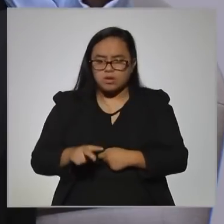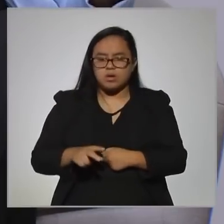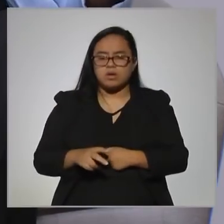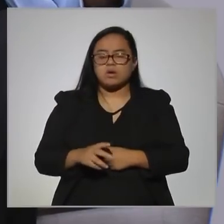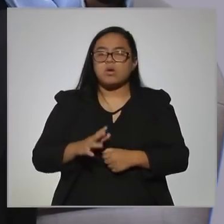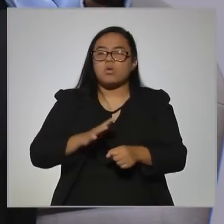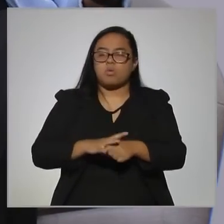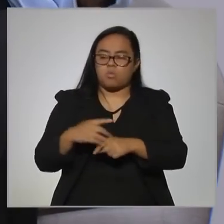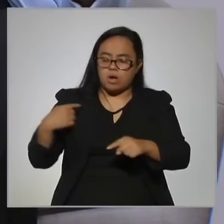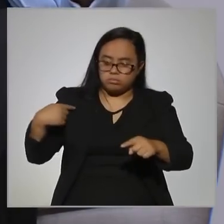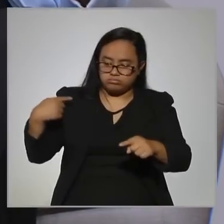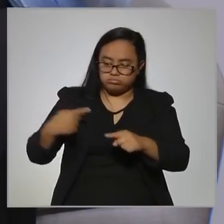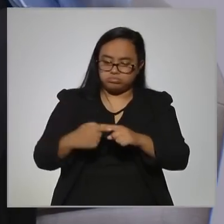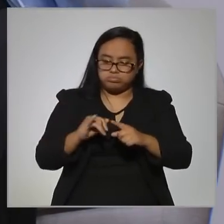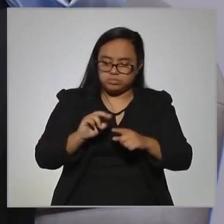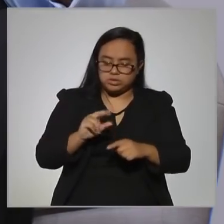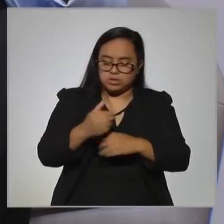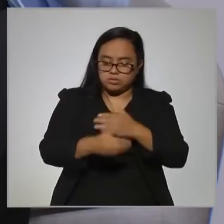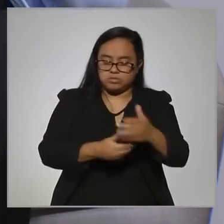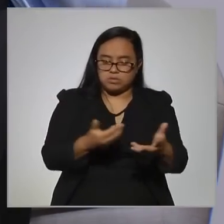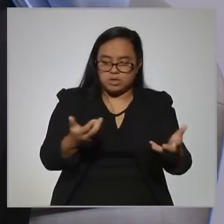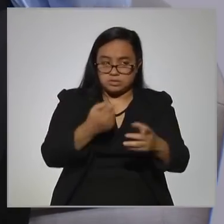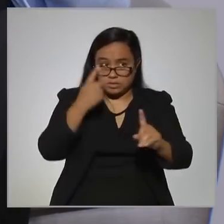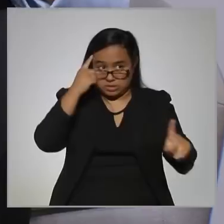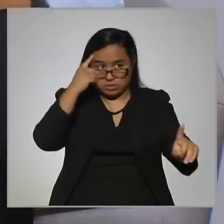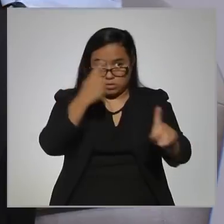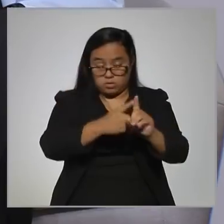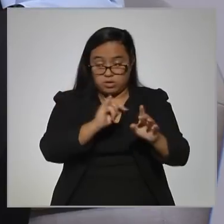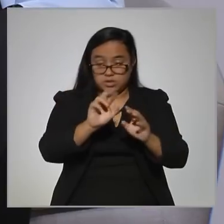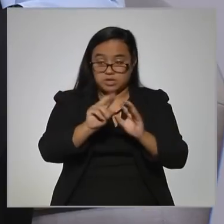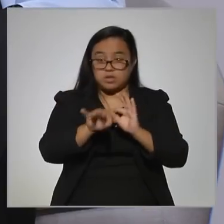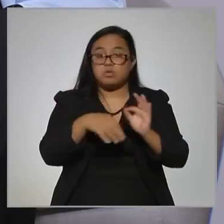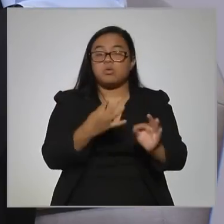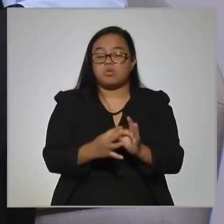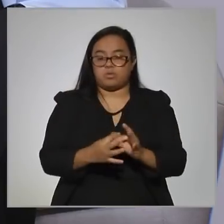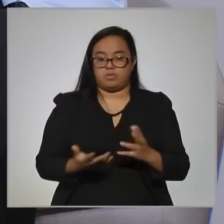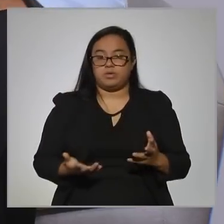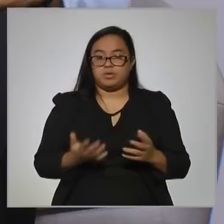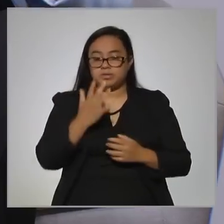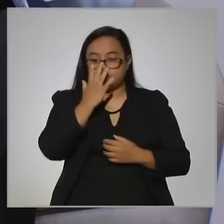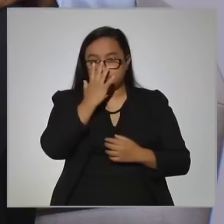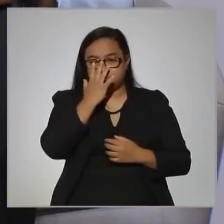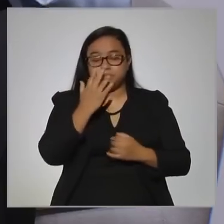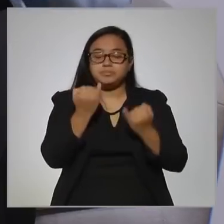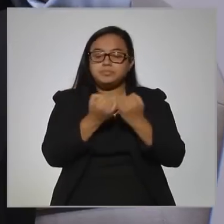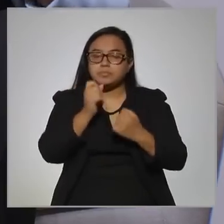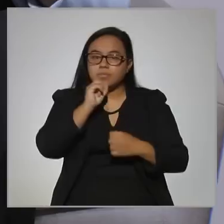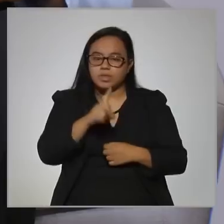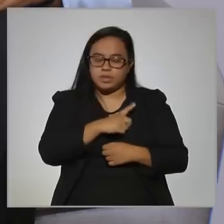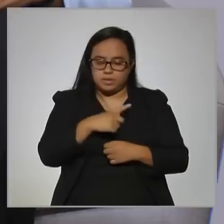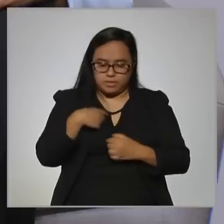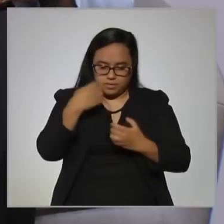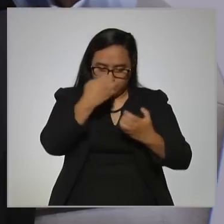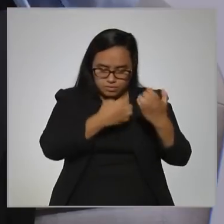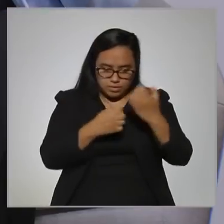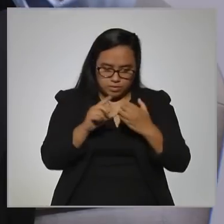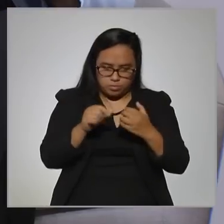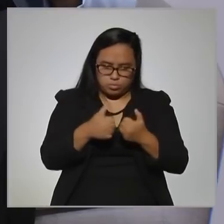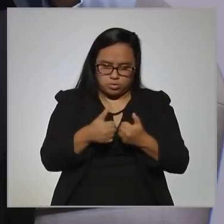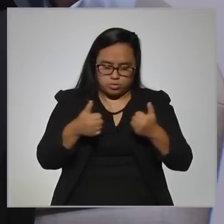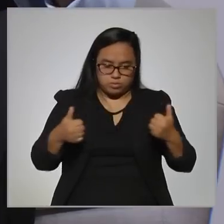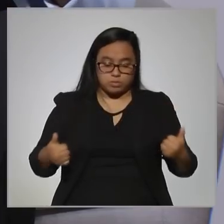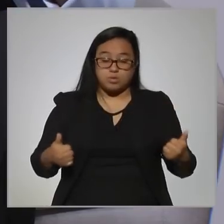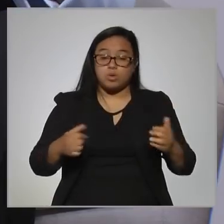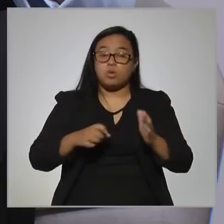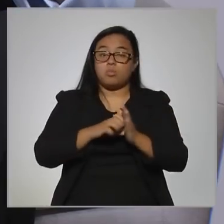pasos dimos en la dirección correcta a los objetivos que nos habíamos planteado, ¿no? Y también hacer como ese balance de ir separando tanto